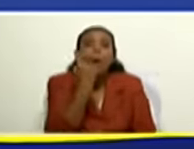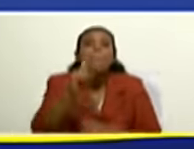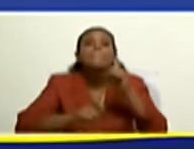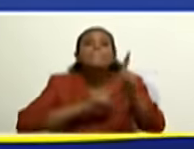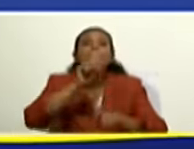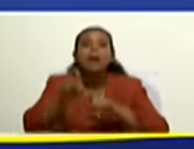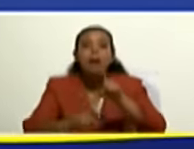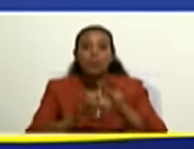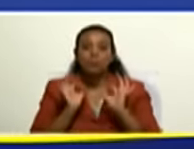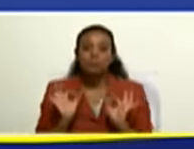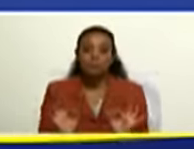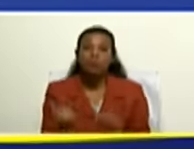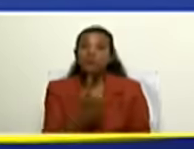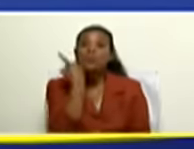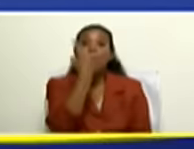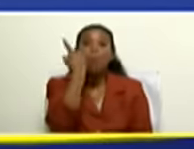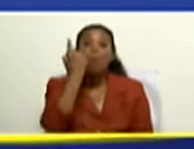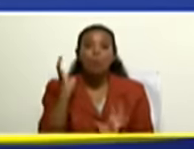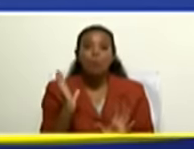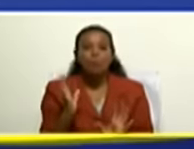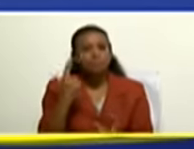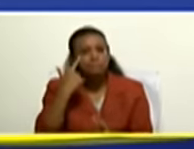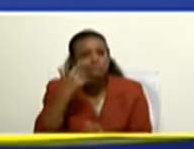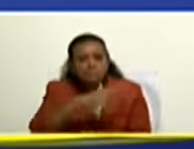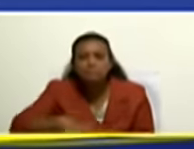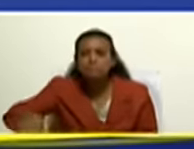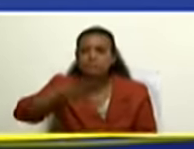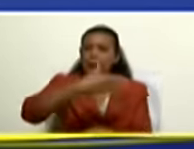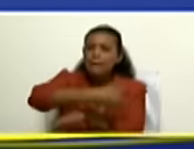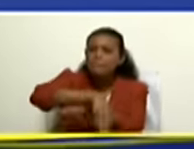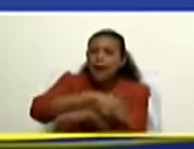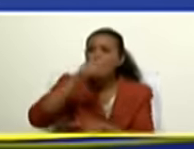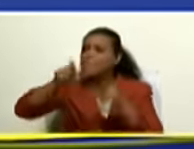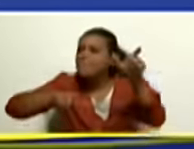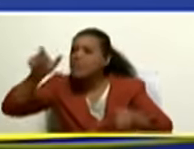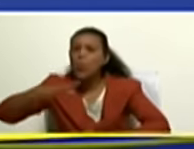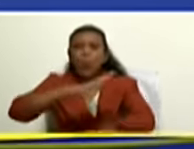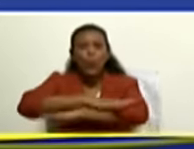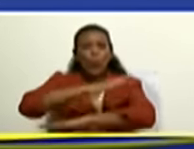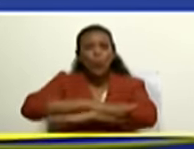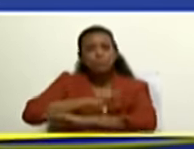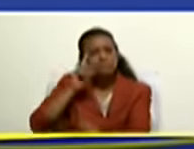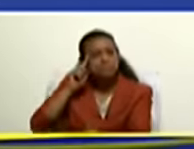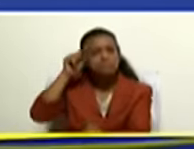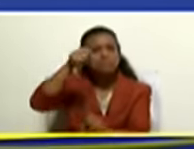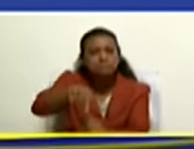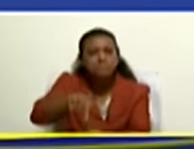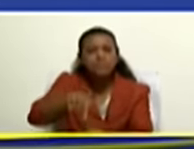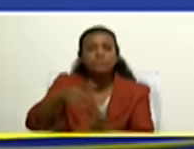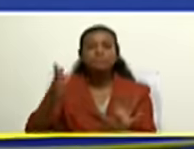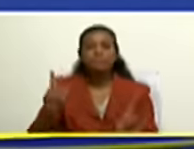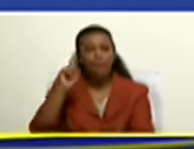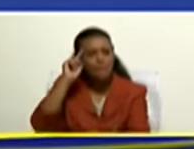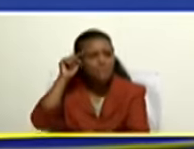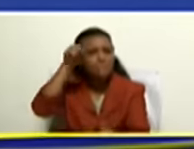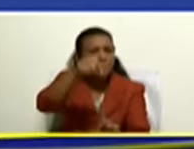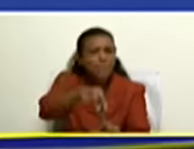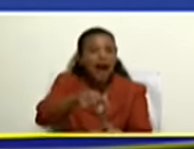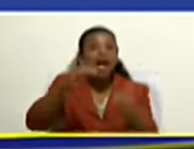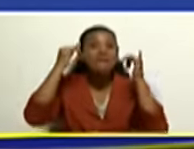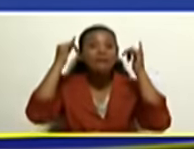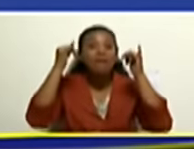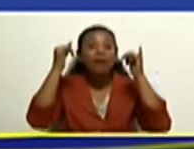pide, y es lo que hemos notado en todas las calles, y es lo que nos va a conducir a la